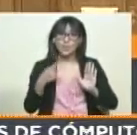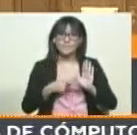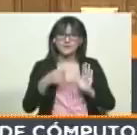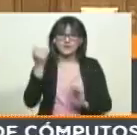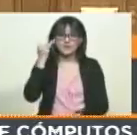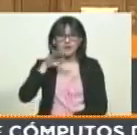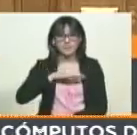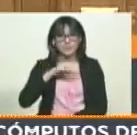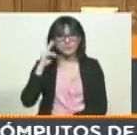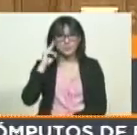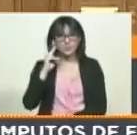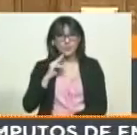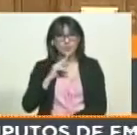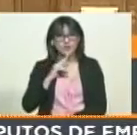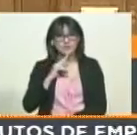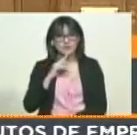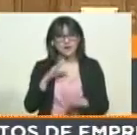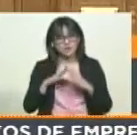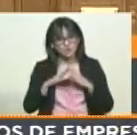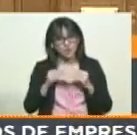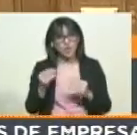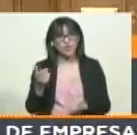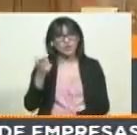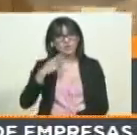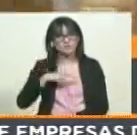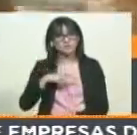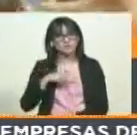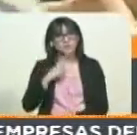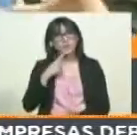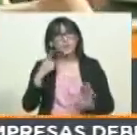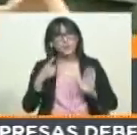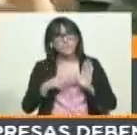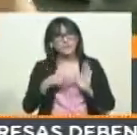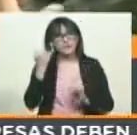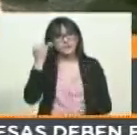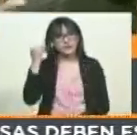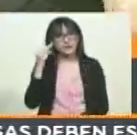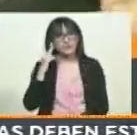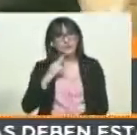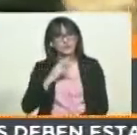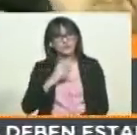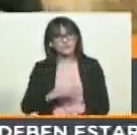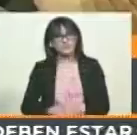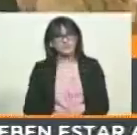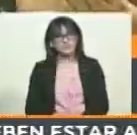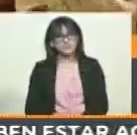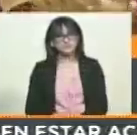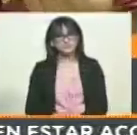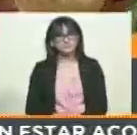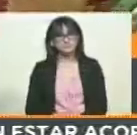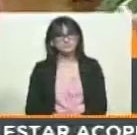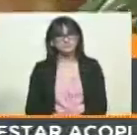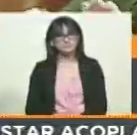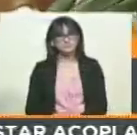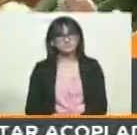ideas de Bolívar y todos nosotros vamos a cumplir con las ideas de Bolívar.